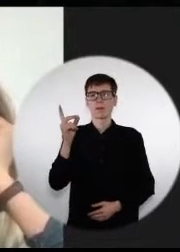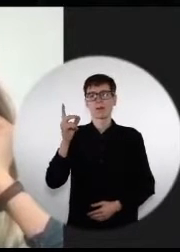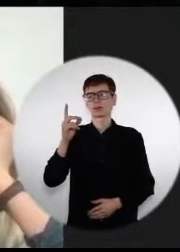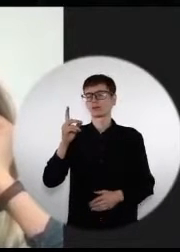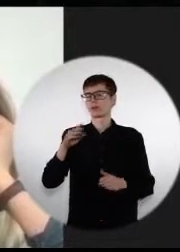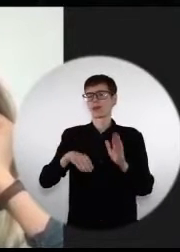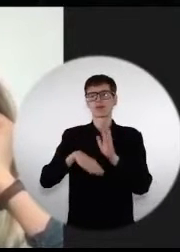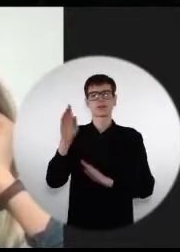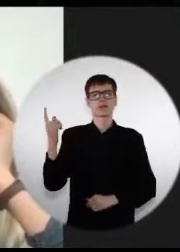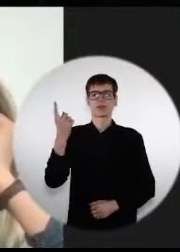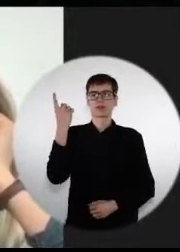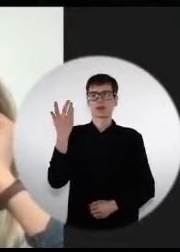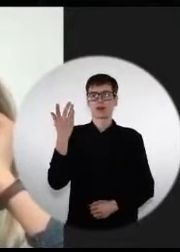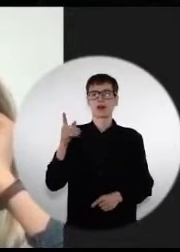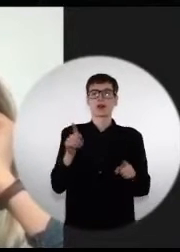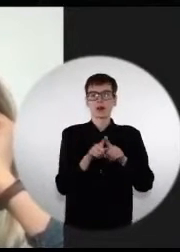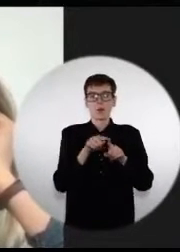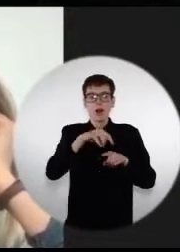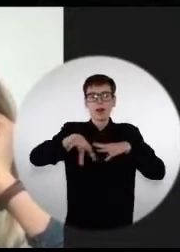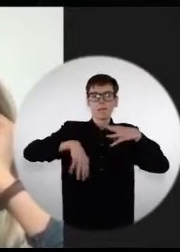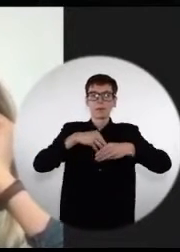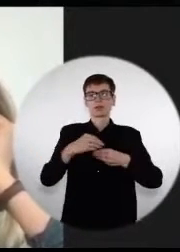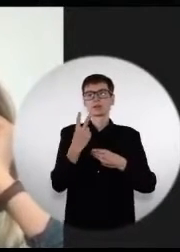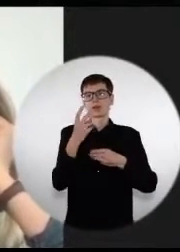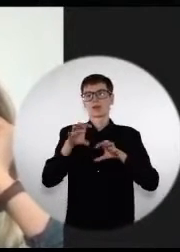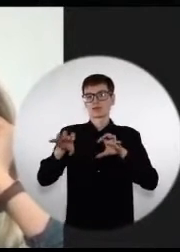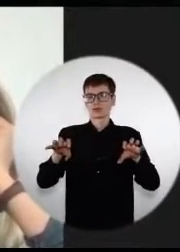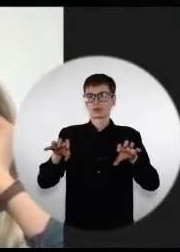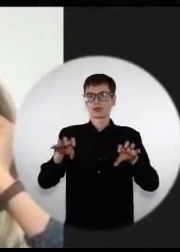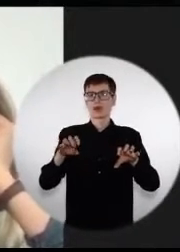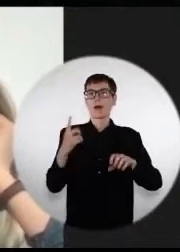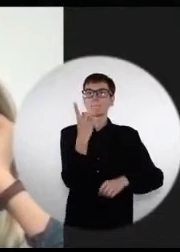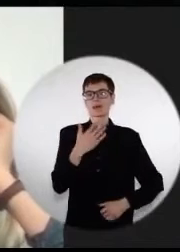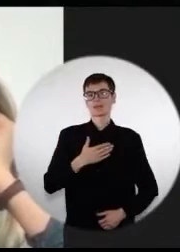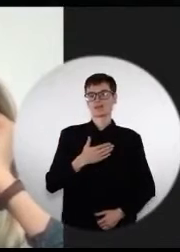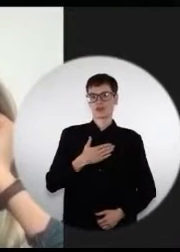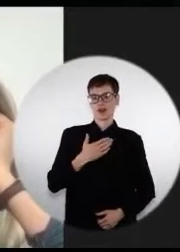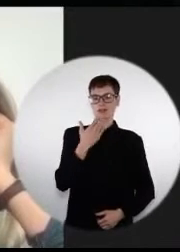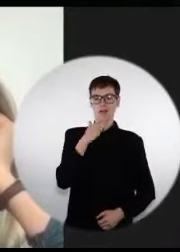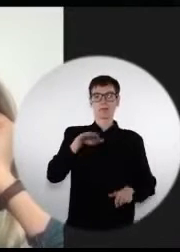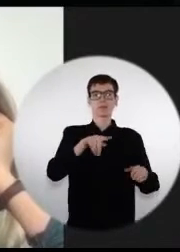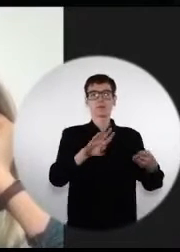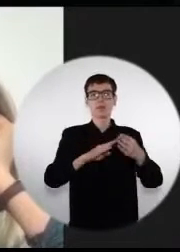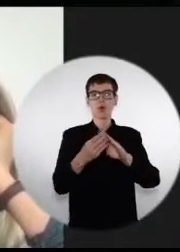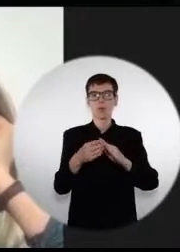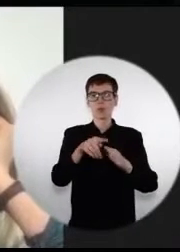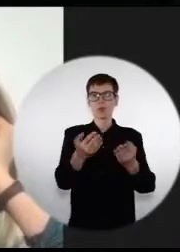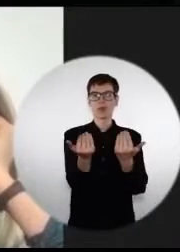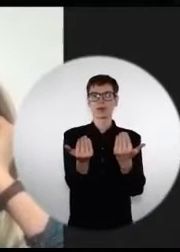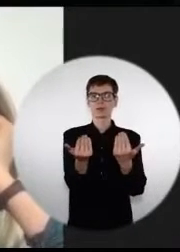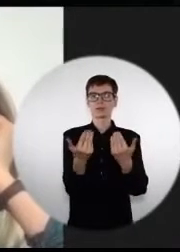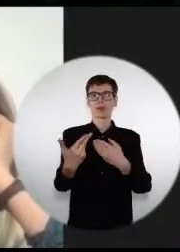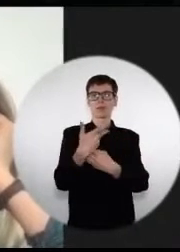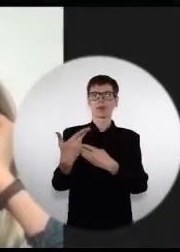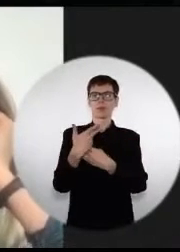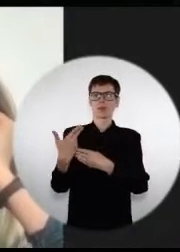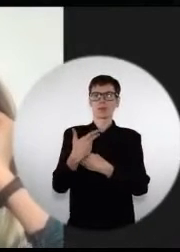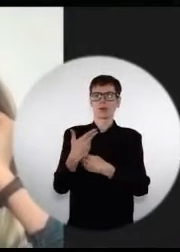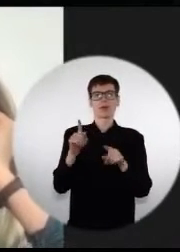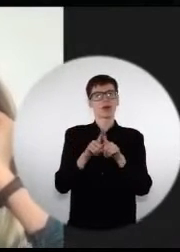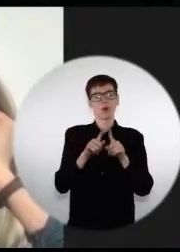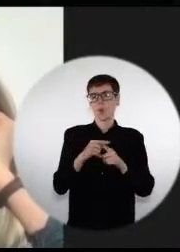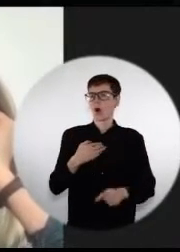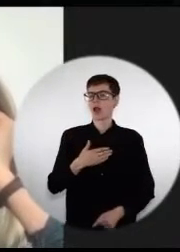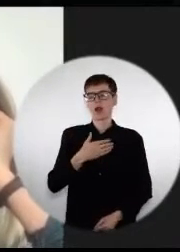para las personas situación de discapacidad en general entonces creo que es como ahí se me mezclando cosa algo personal y algo que la